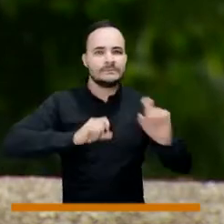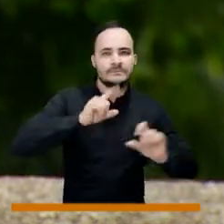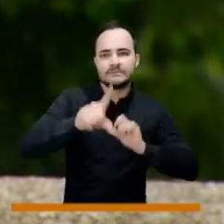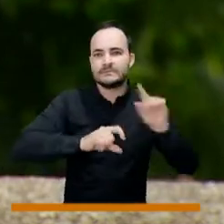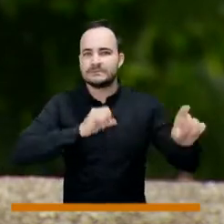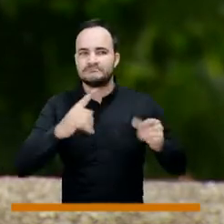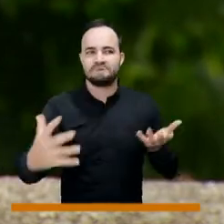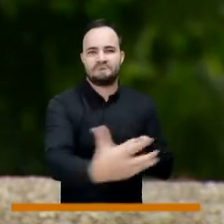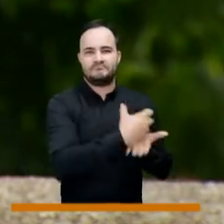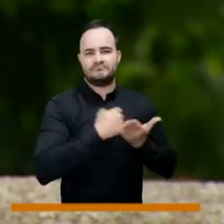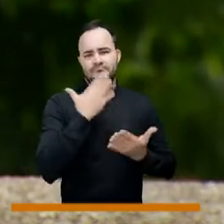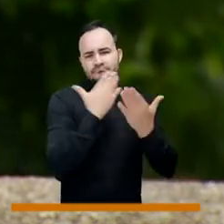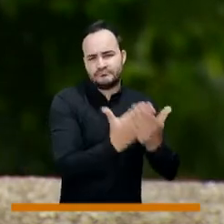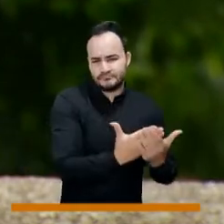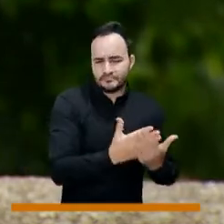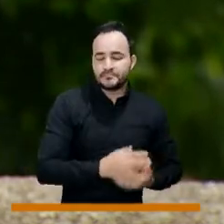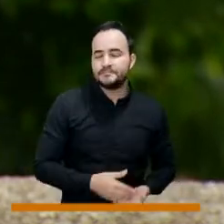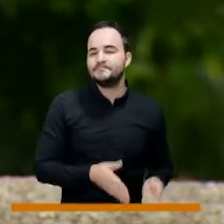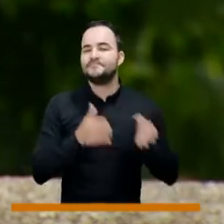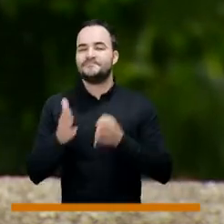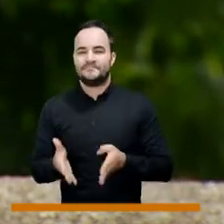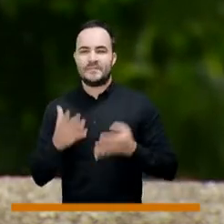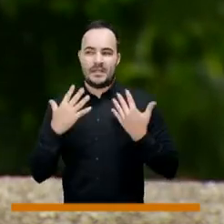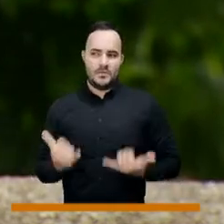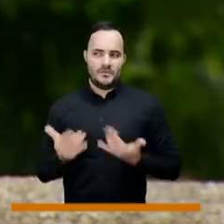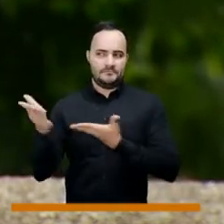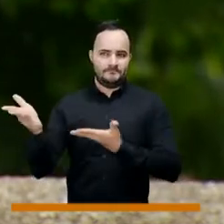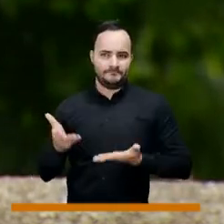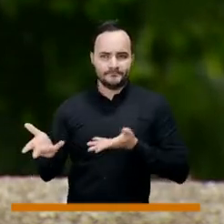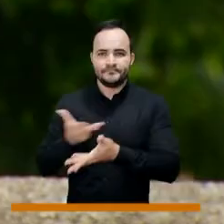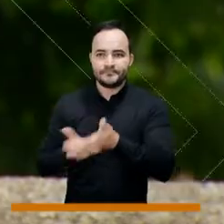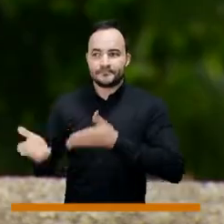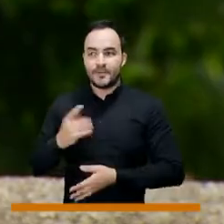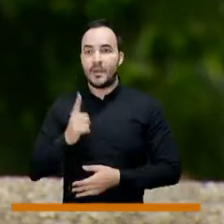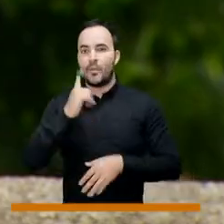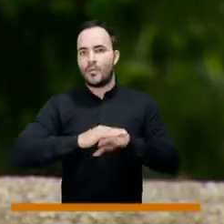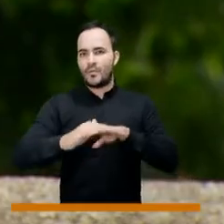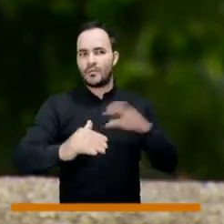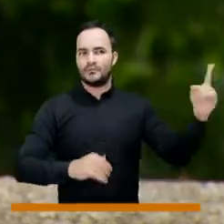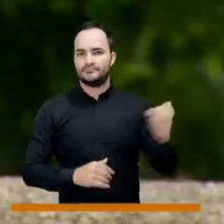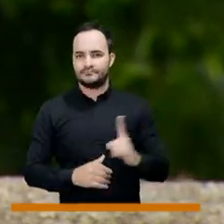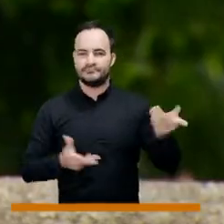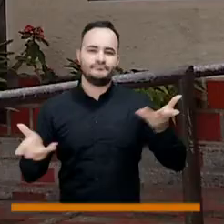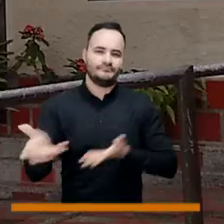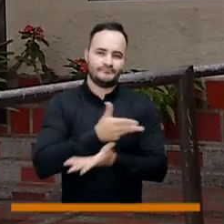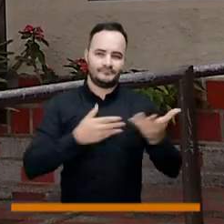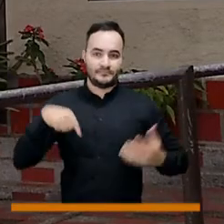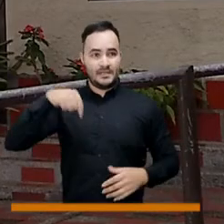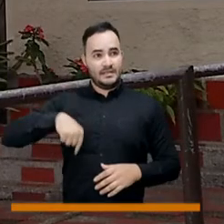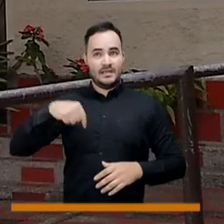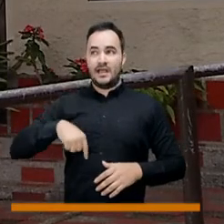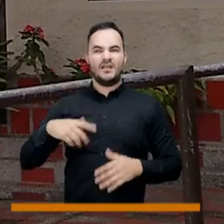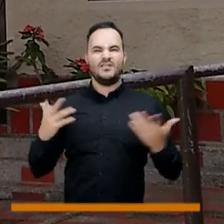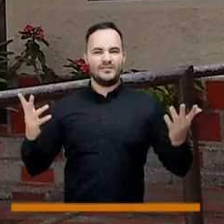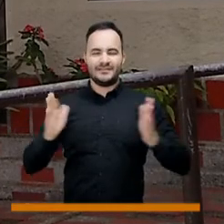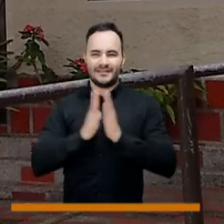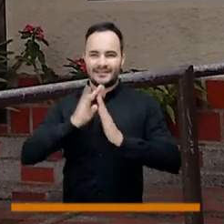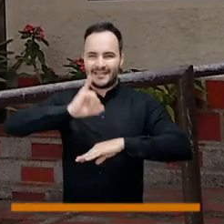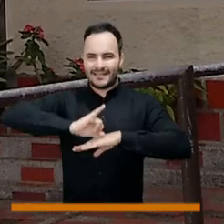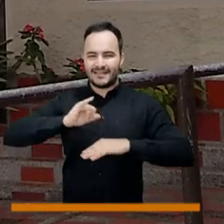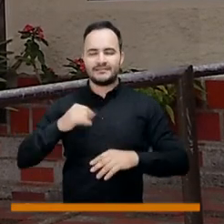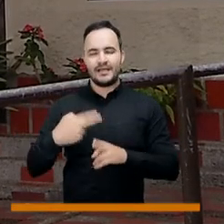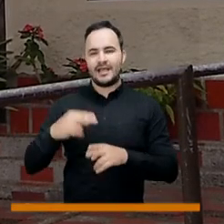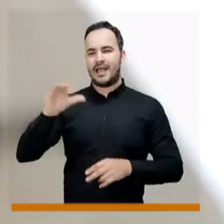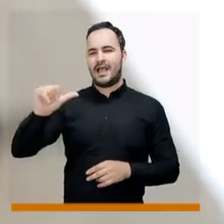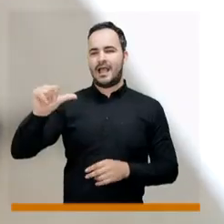Ya regresaremos con usted y entramos en materia con nuestro primer invitado. Desde ese mirador del atrio de la